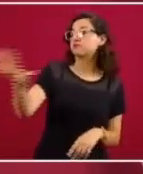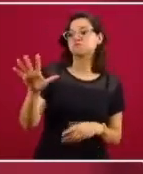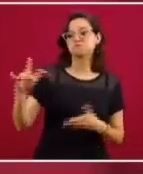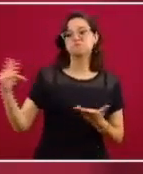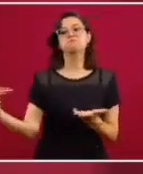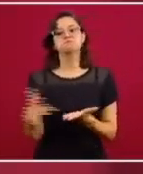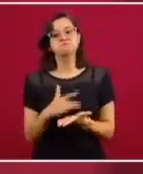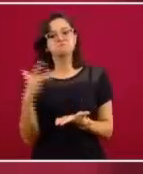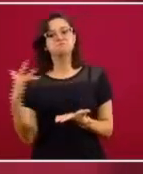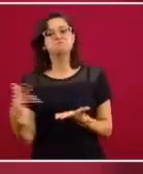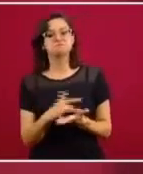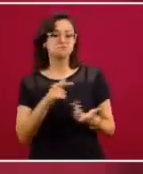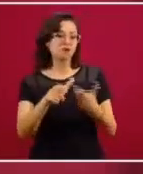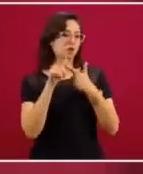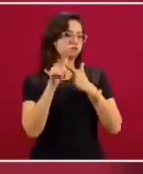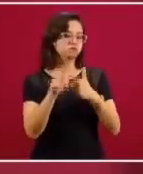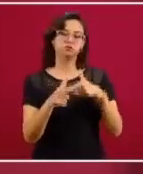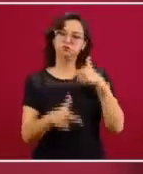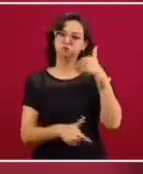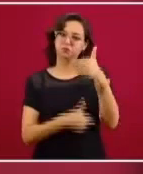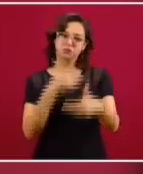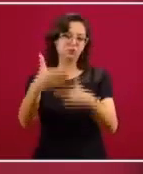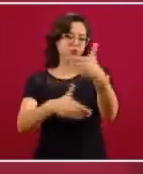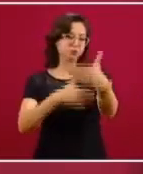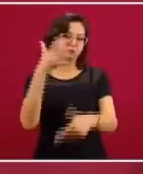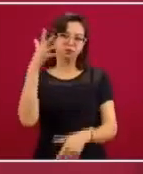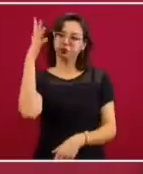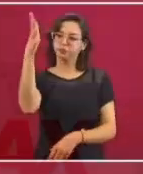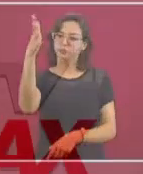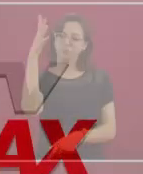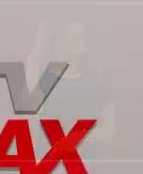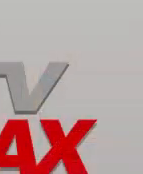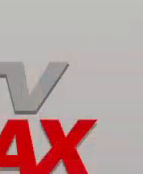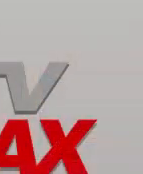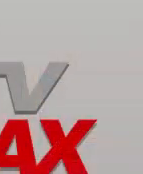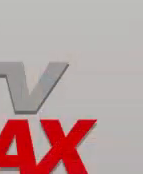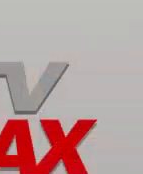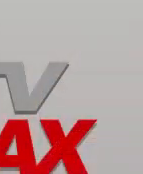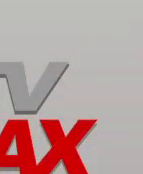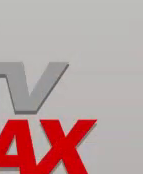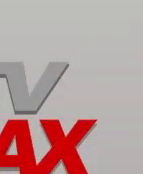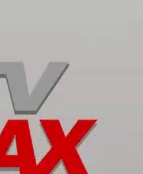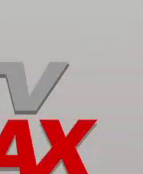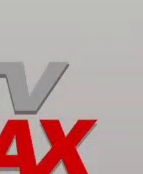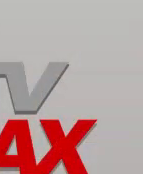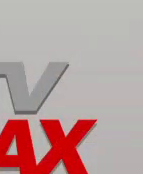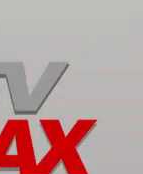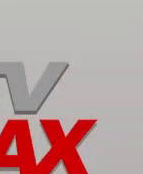y vamos hacia adelante. La otra pregunta.